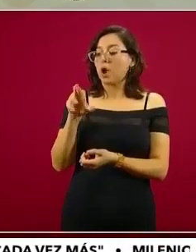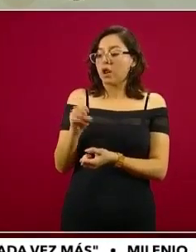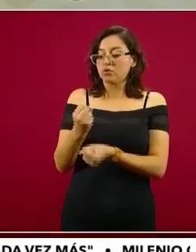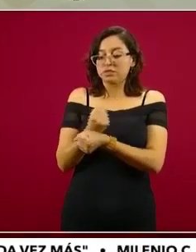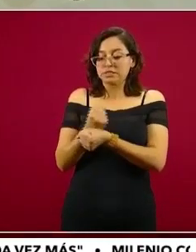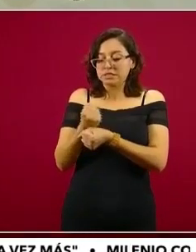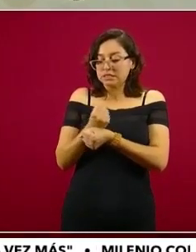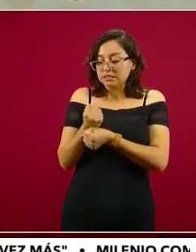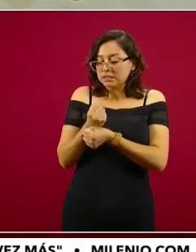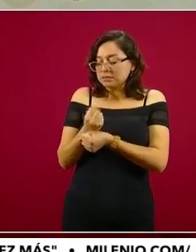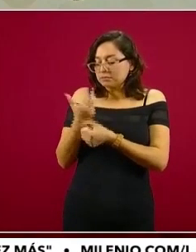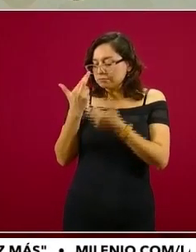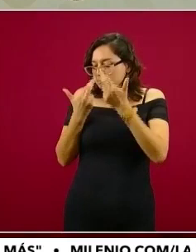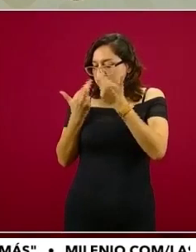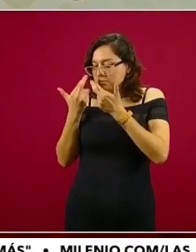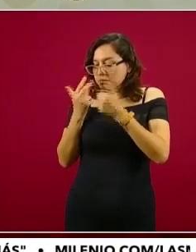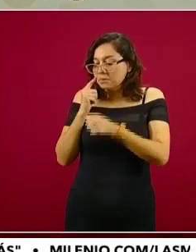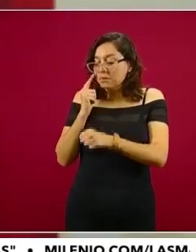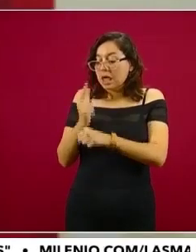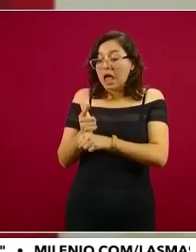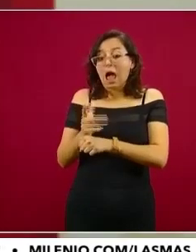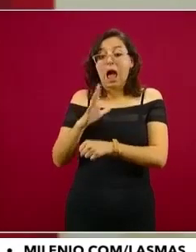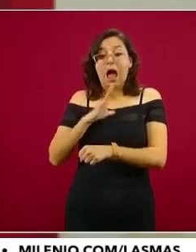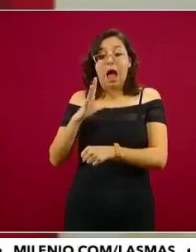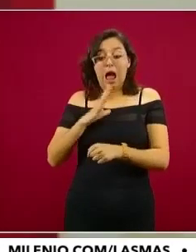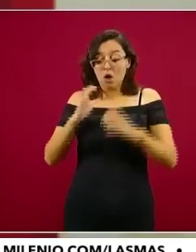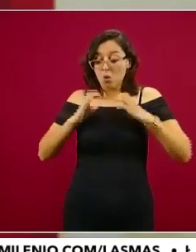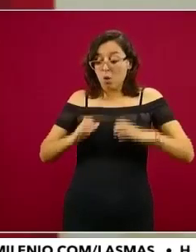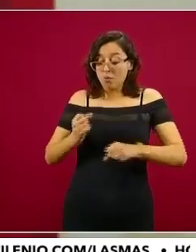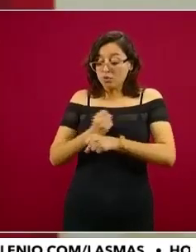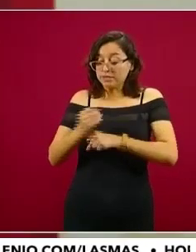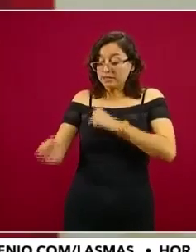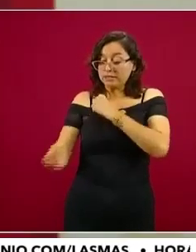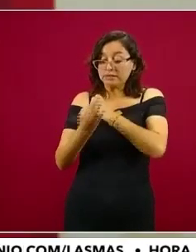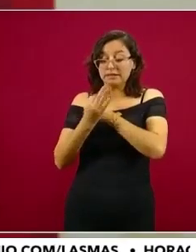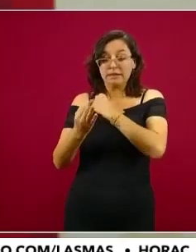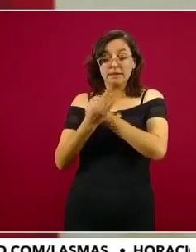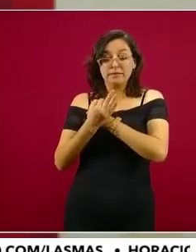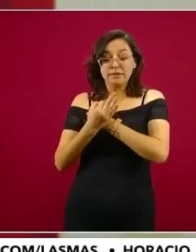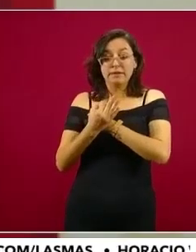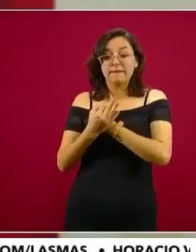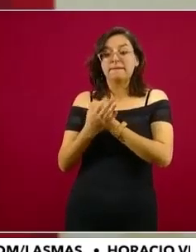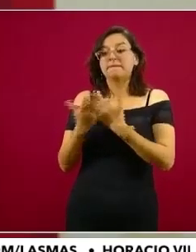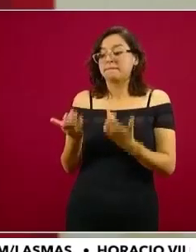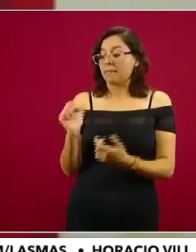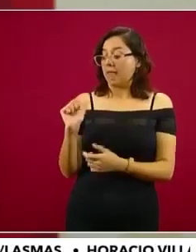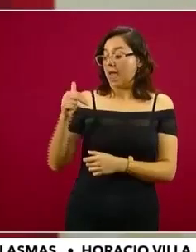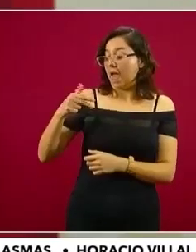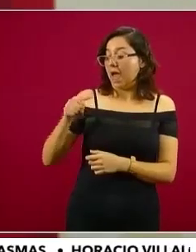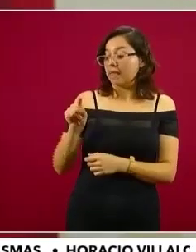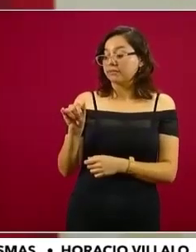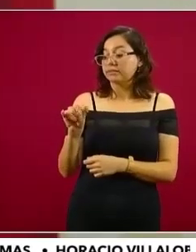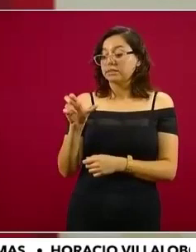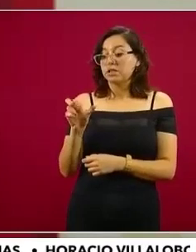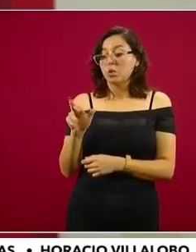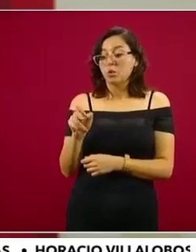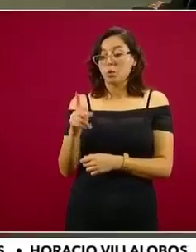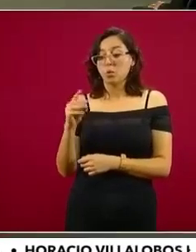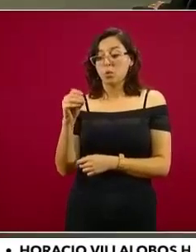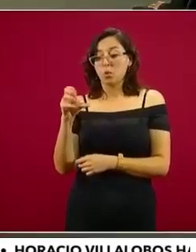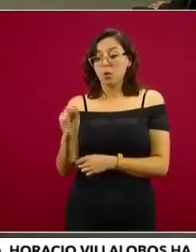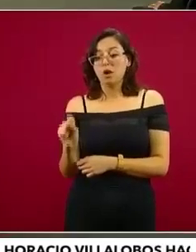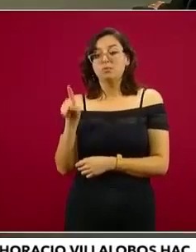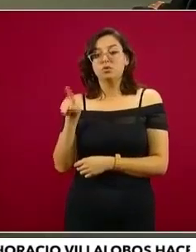se analiza para detectar anticuerpos contra el virus. Estos anticuerpos son la respuesta